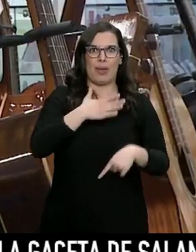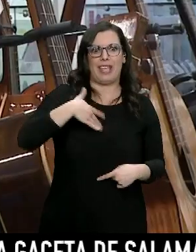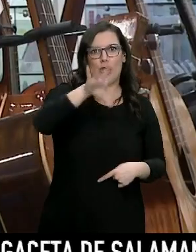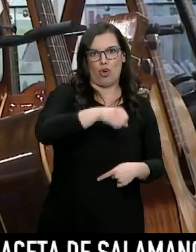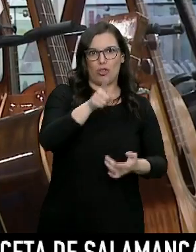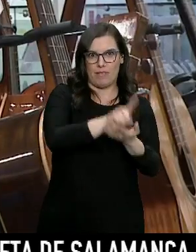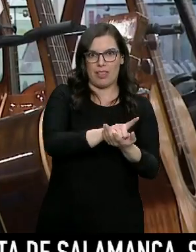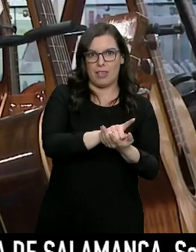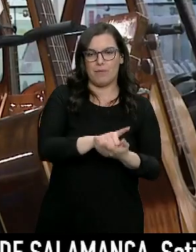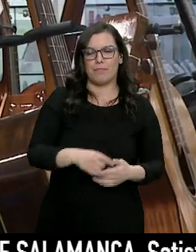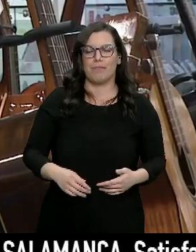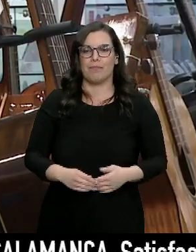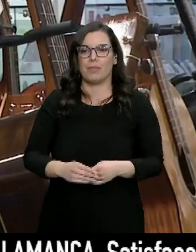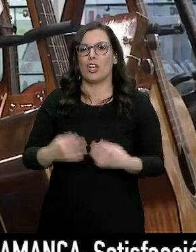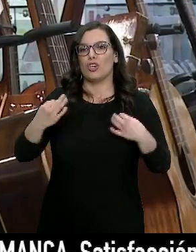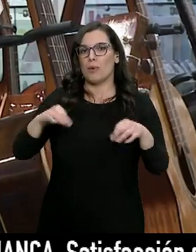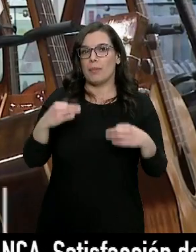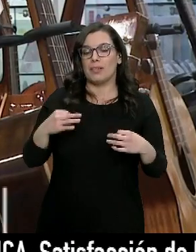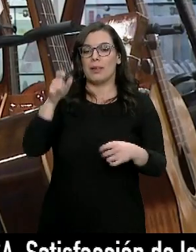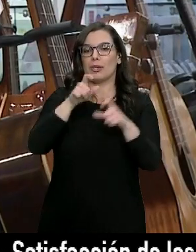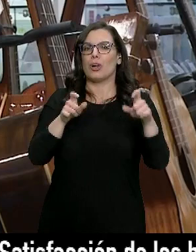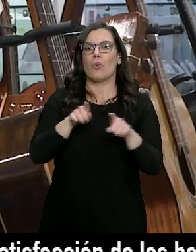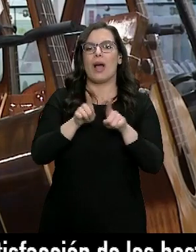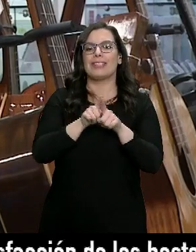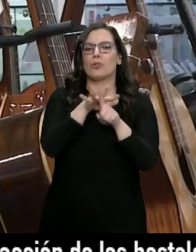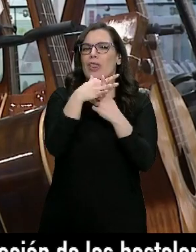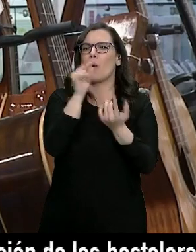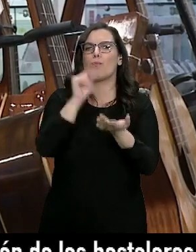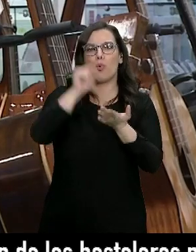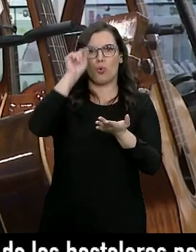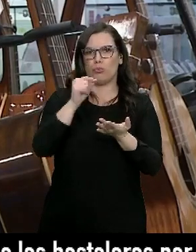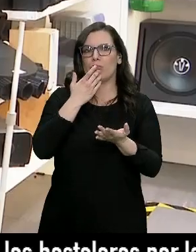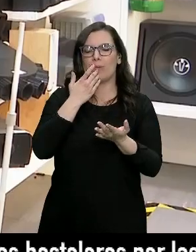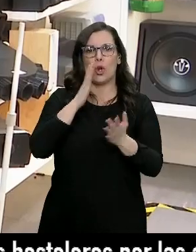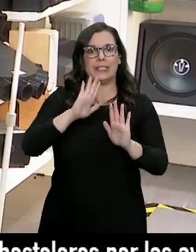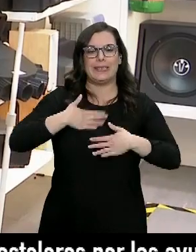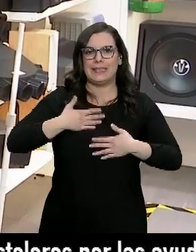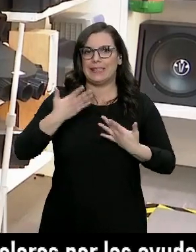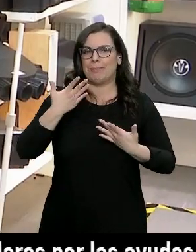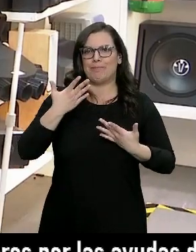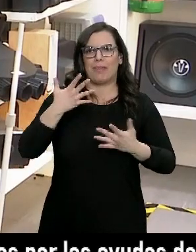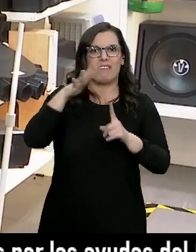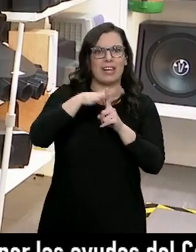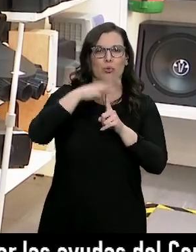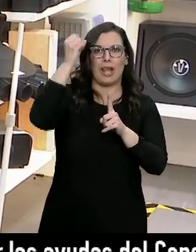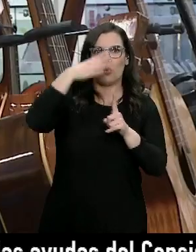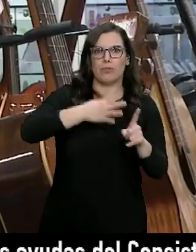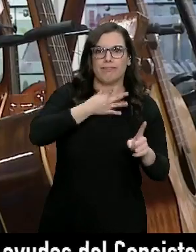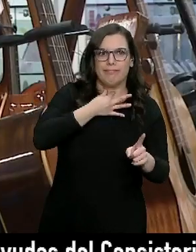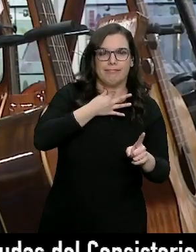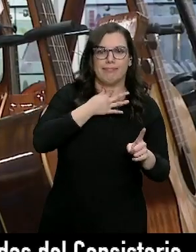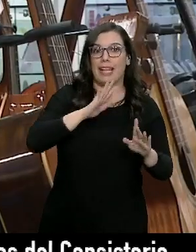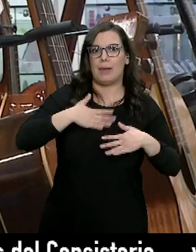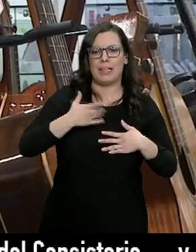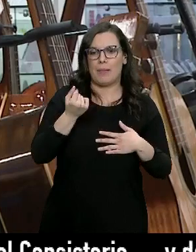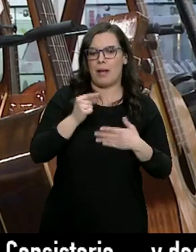Suelen ser clientes para momentos puntuales, de algún contratiempo con la factura de la luz, le sale de